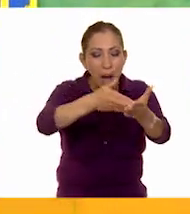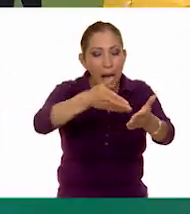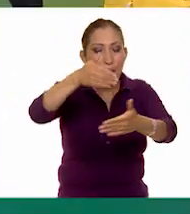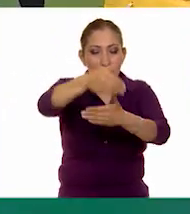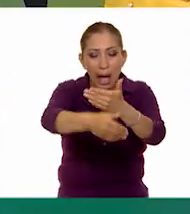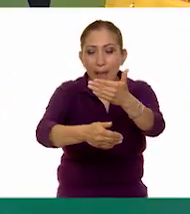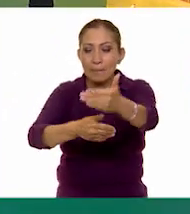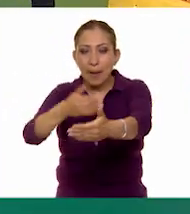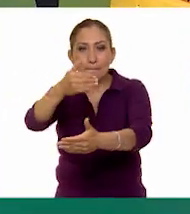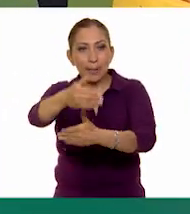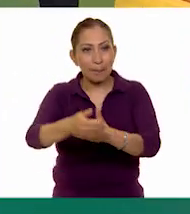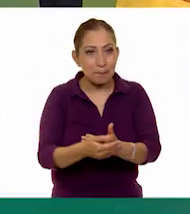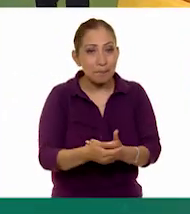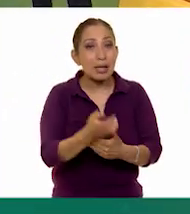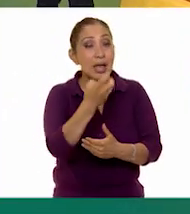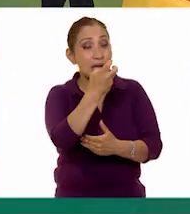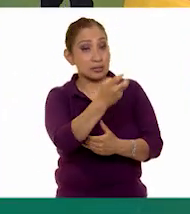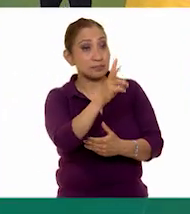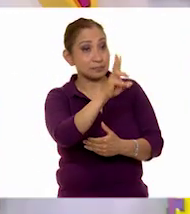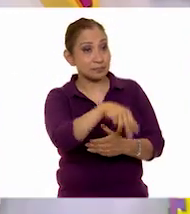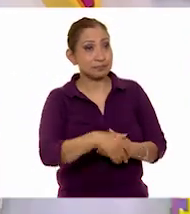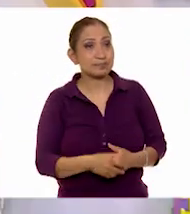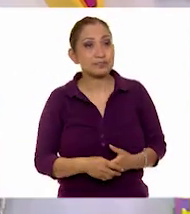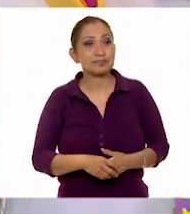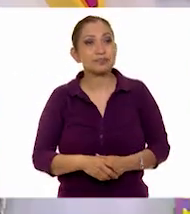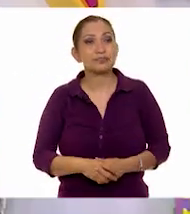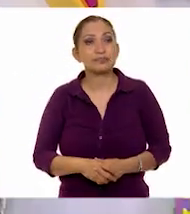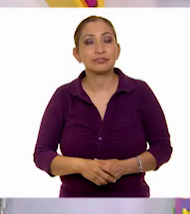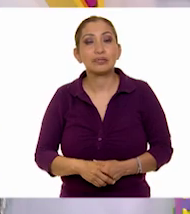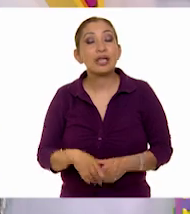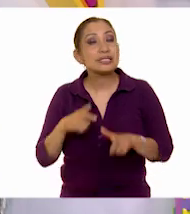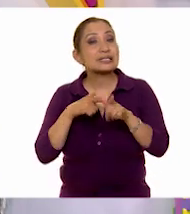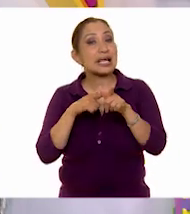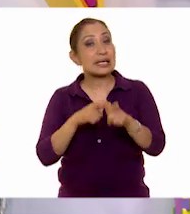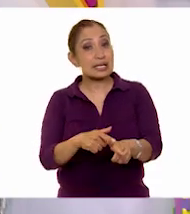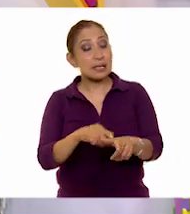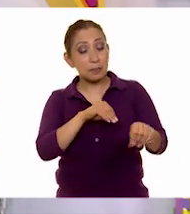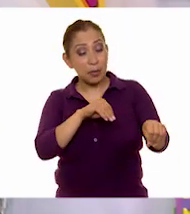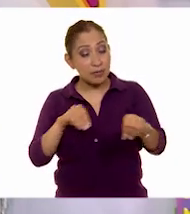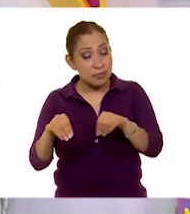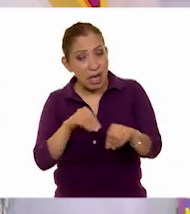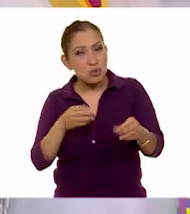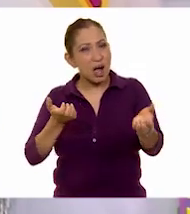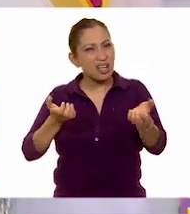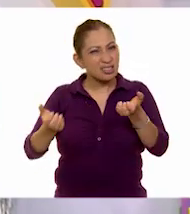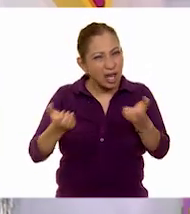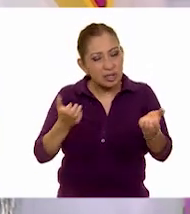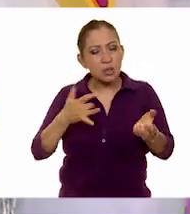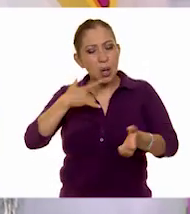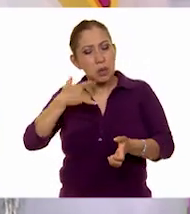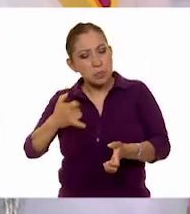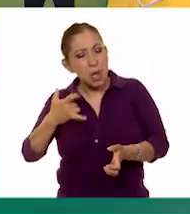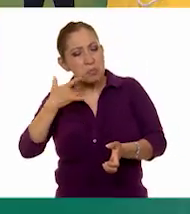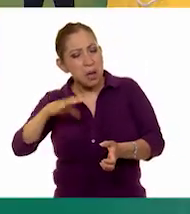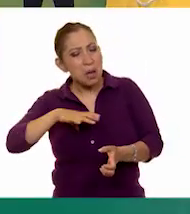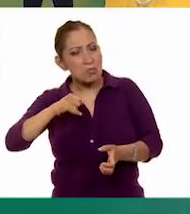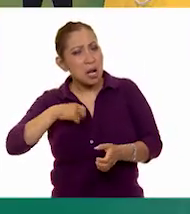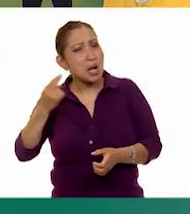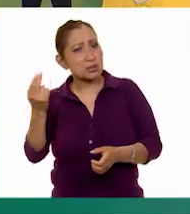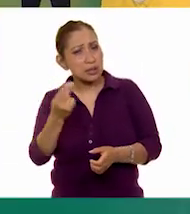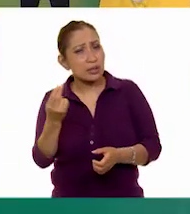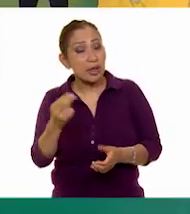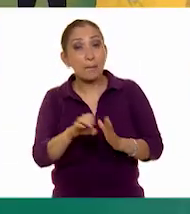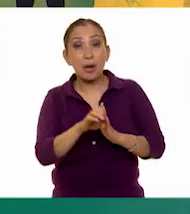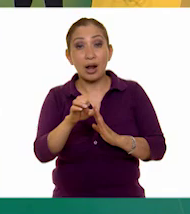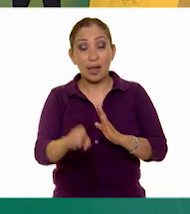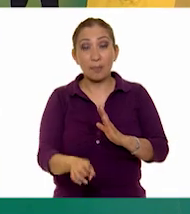obstáculos. Eso es muy cierto. Mantenernos activos requiere de perseverancia, como